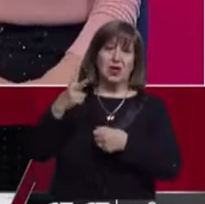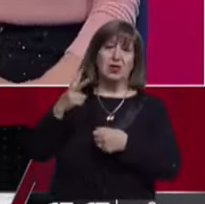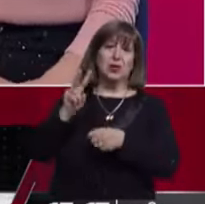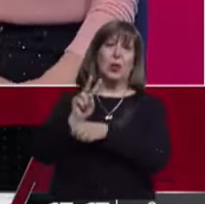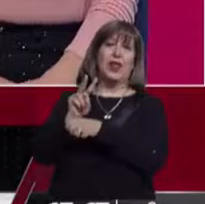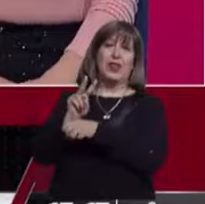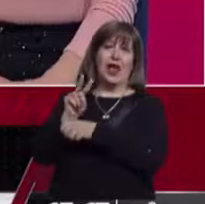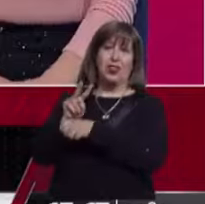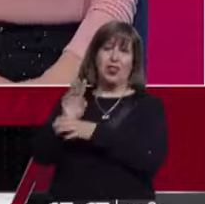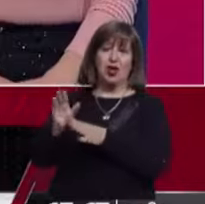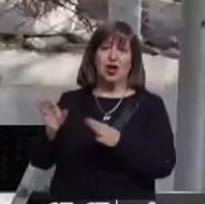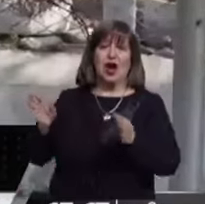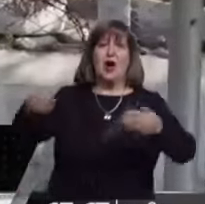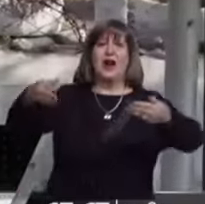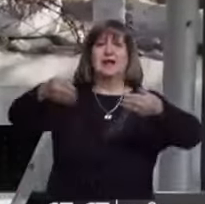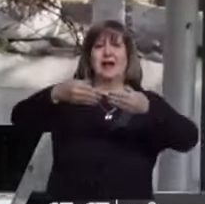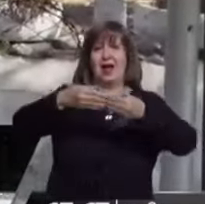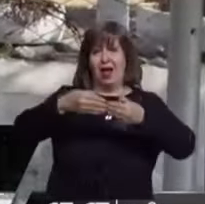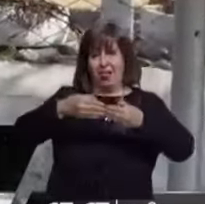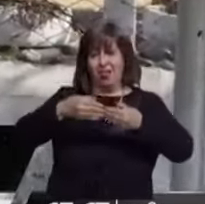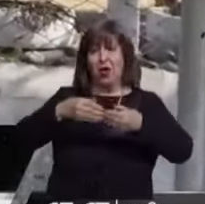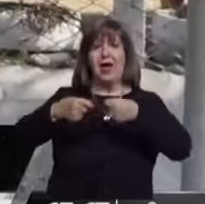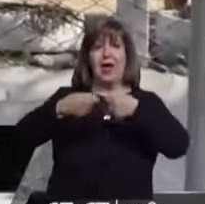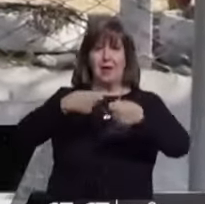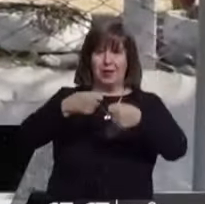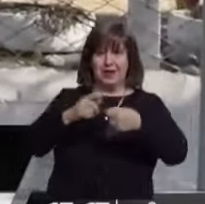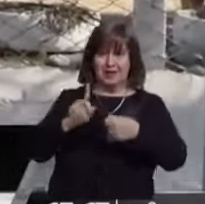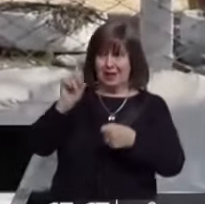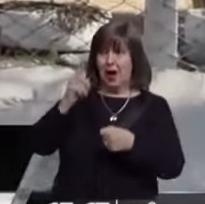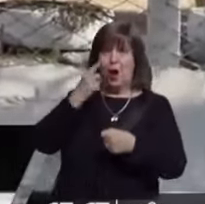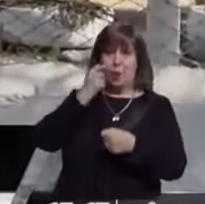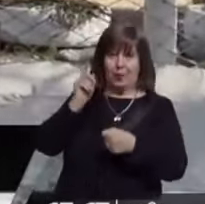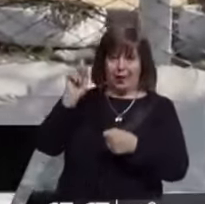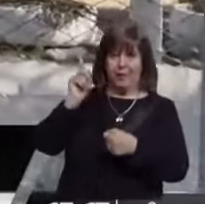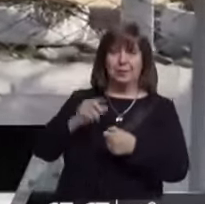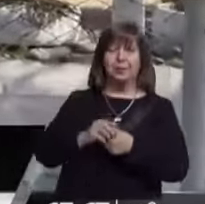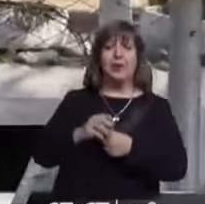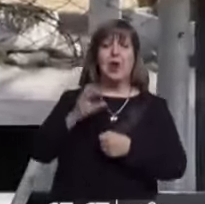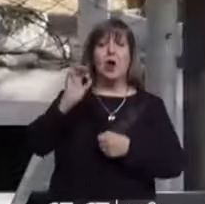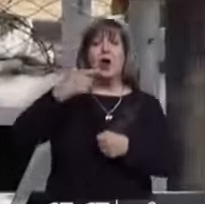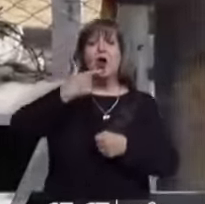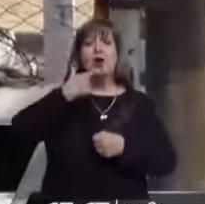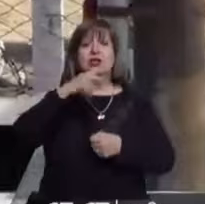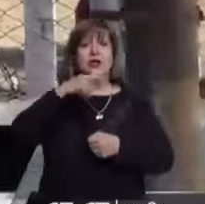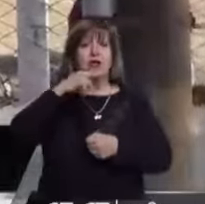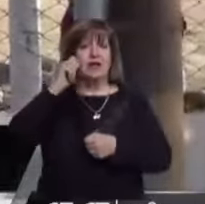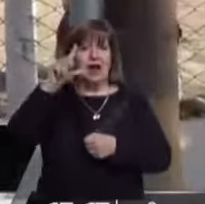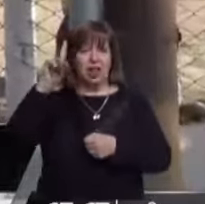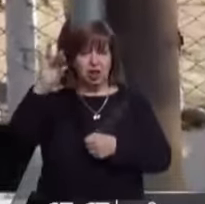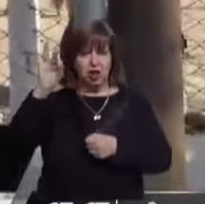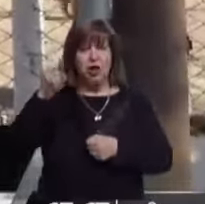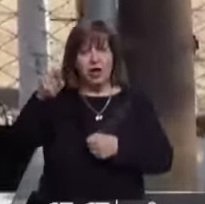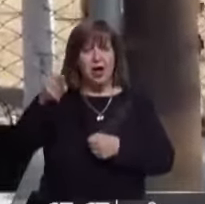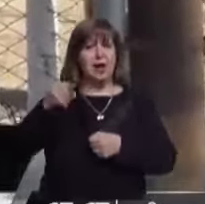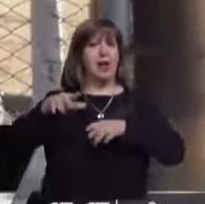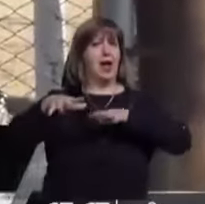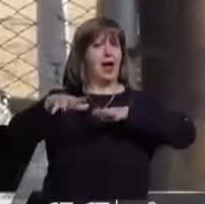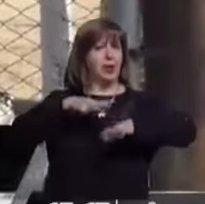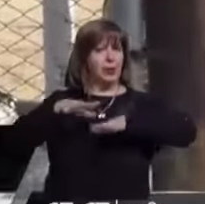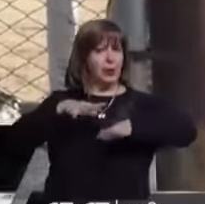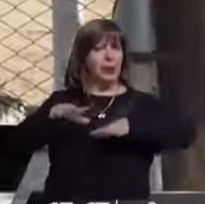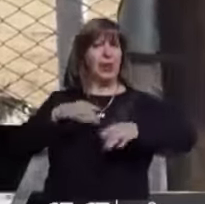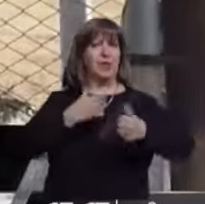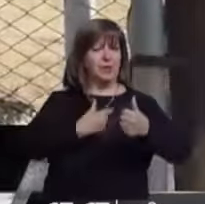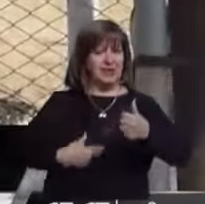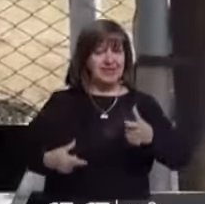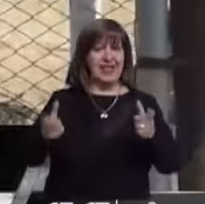les decía, está cerrado por duelo. Claro. Osvaldo Rofrano era un empresario muy activo, ya lo escuchaban